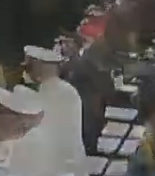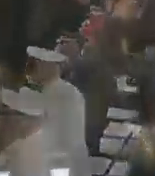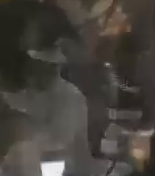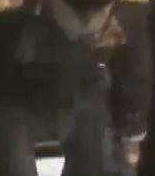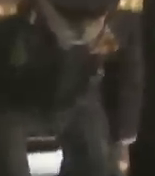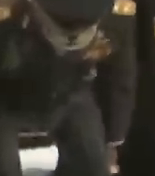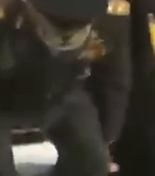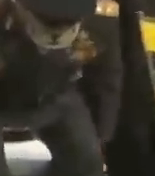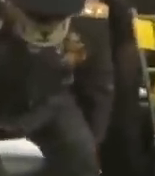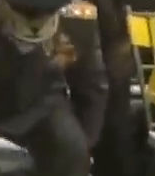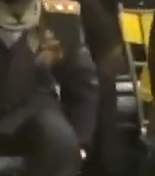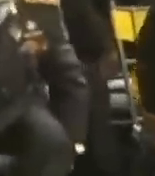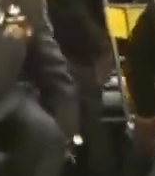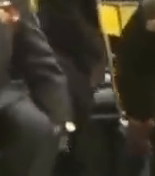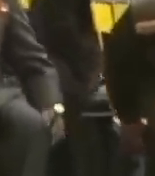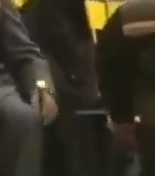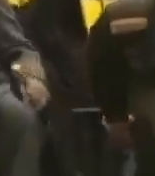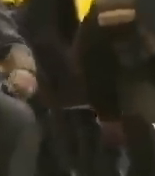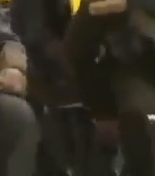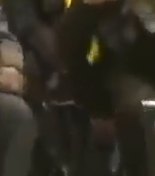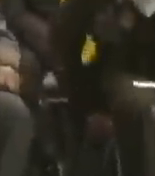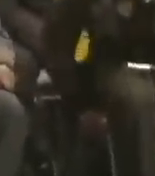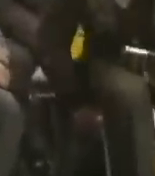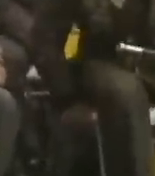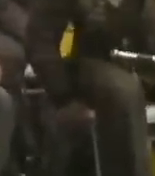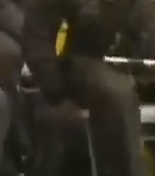Podemos tomar asiento.